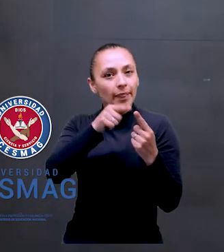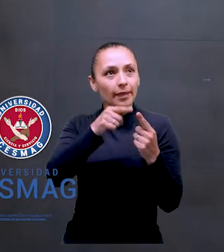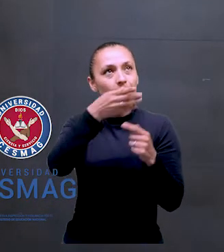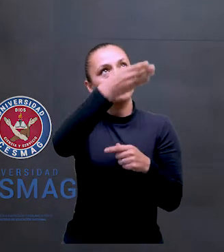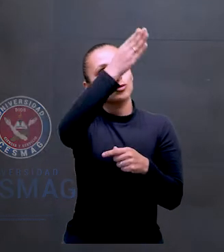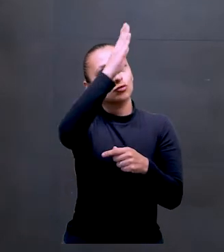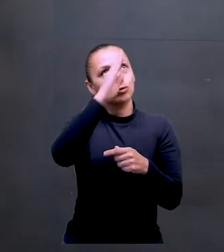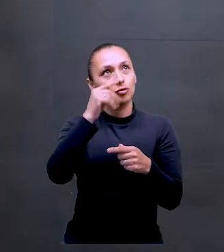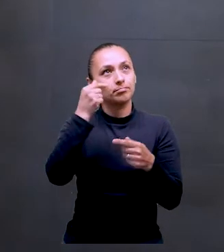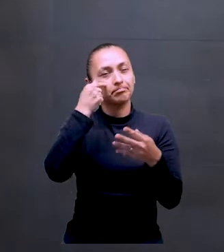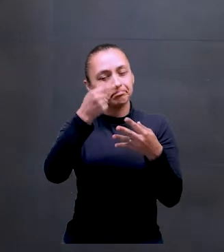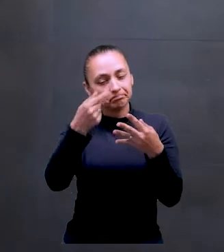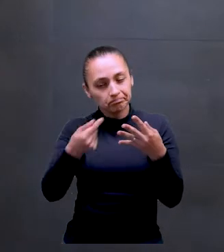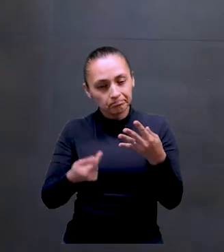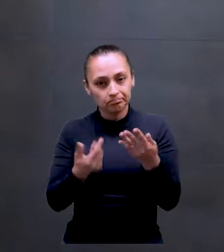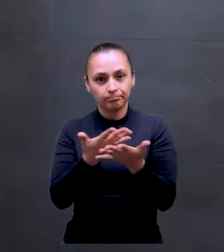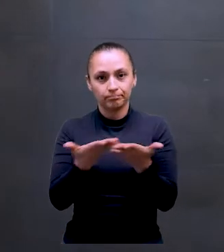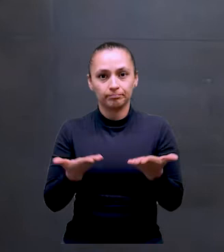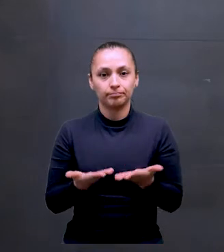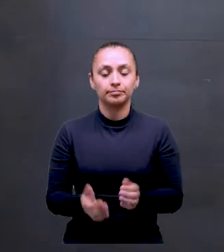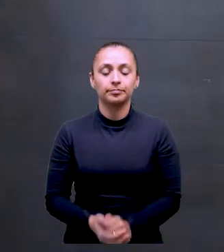nuestras intenciones